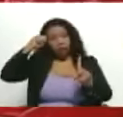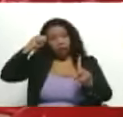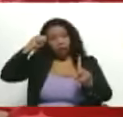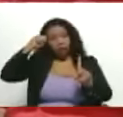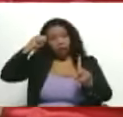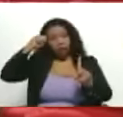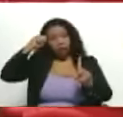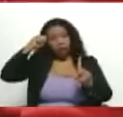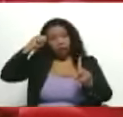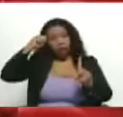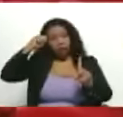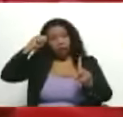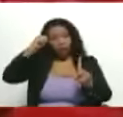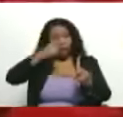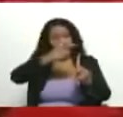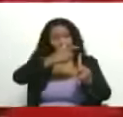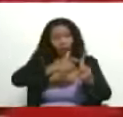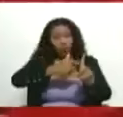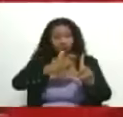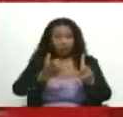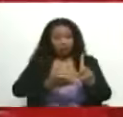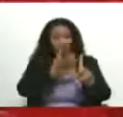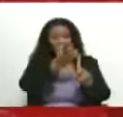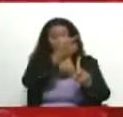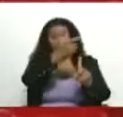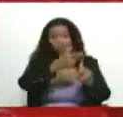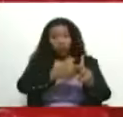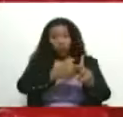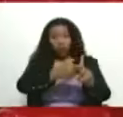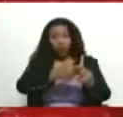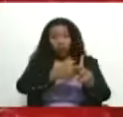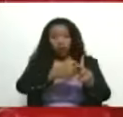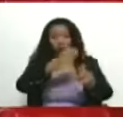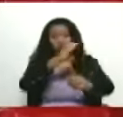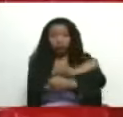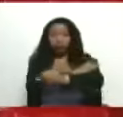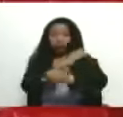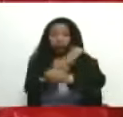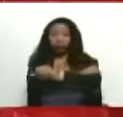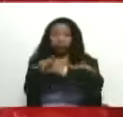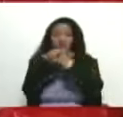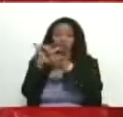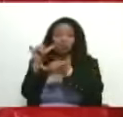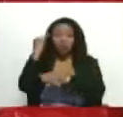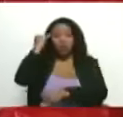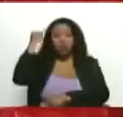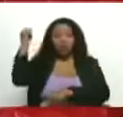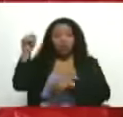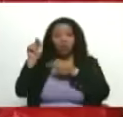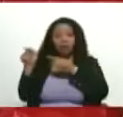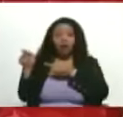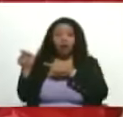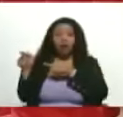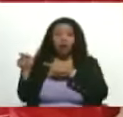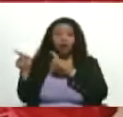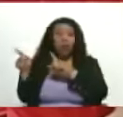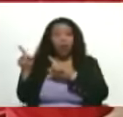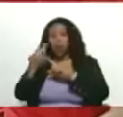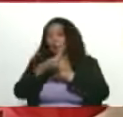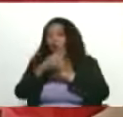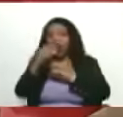Le quemaban vivos a seres humanos, es el fascismo. Son personas que no creen